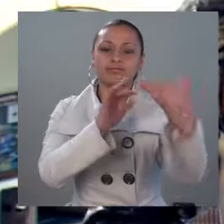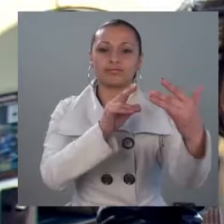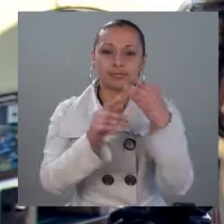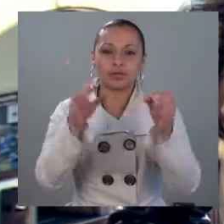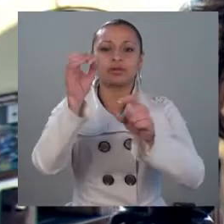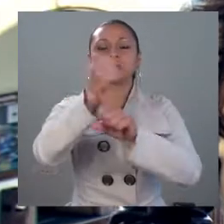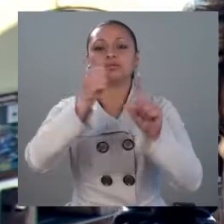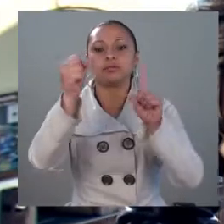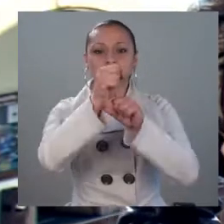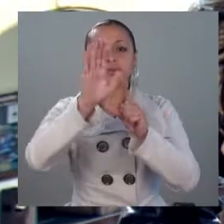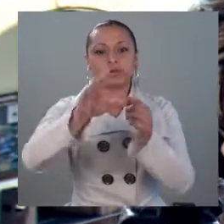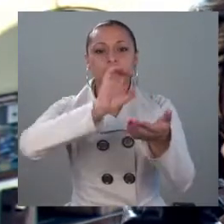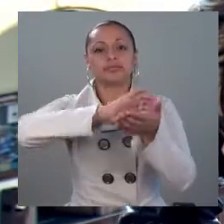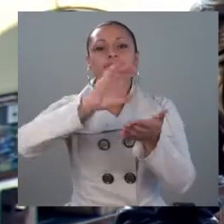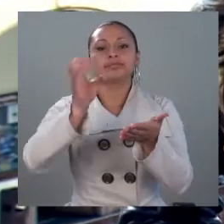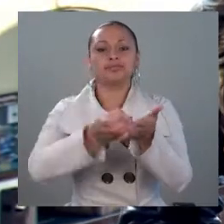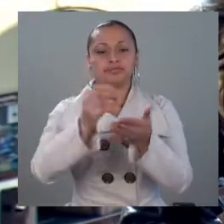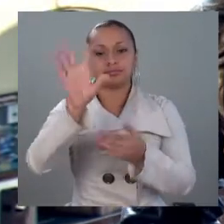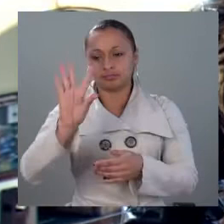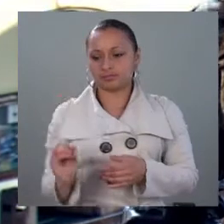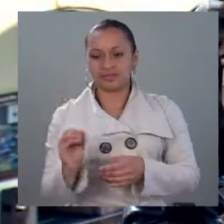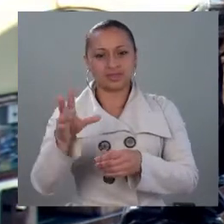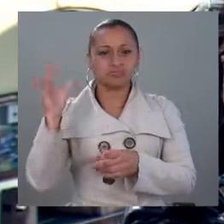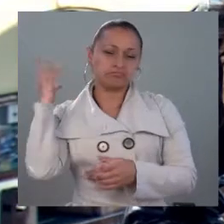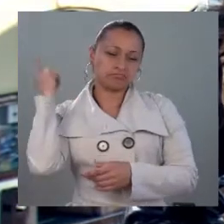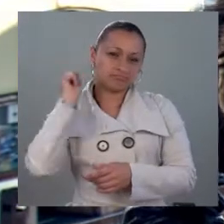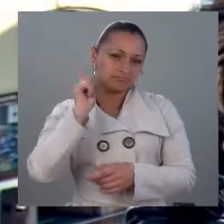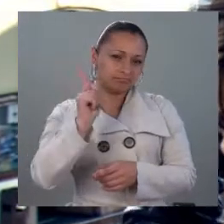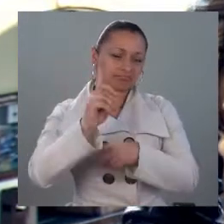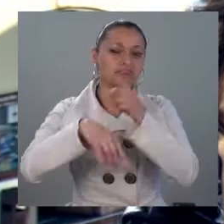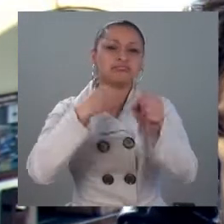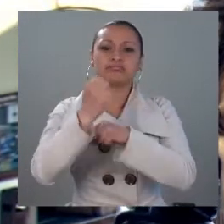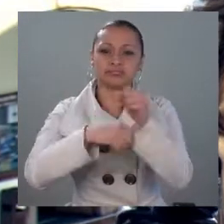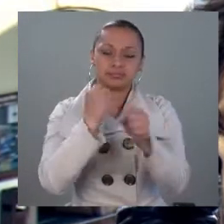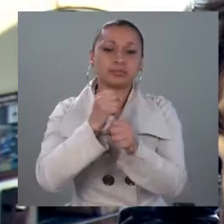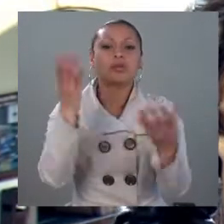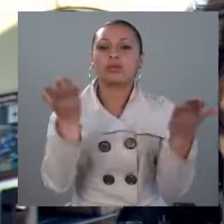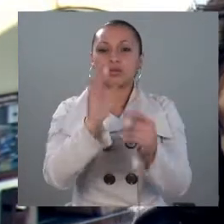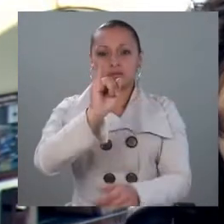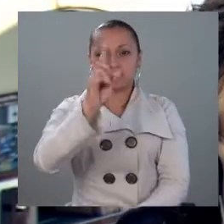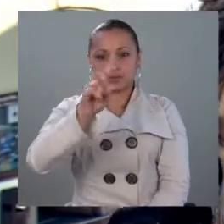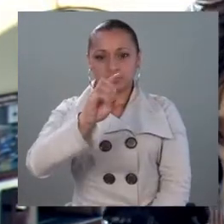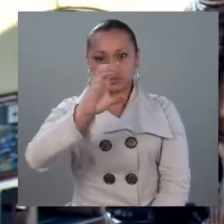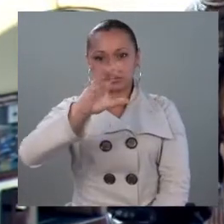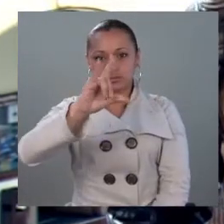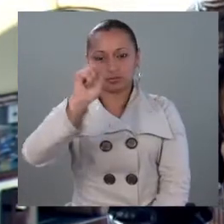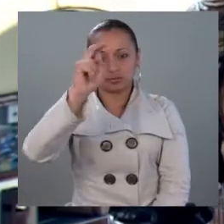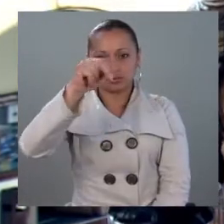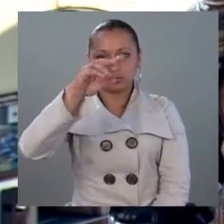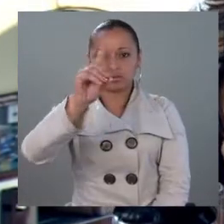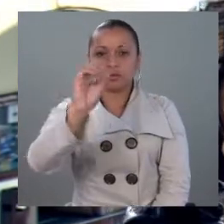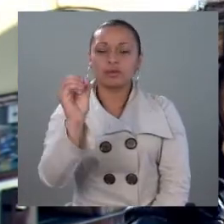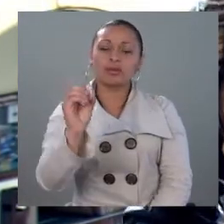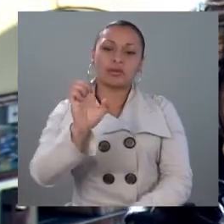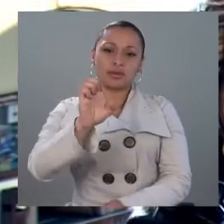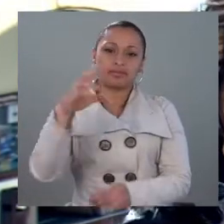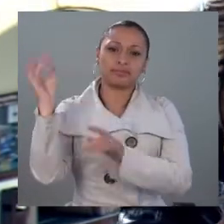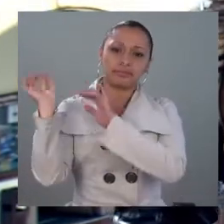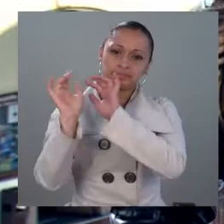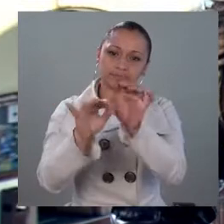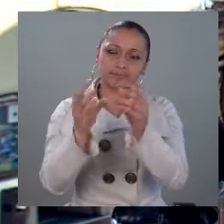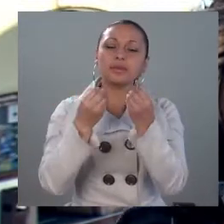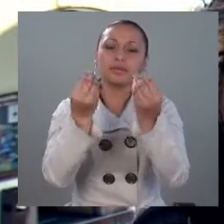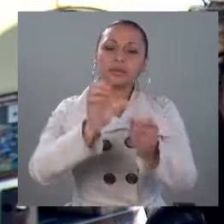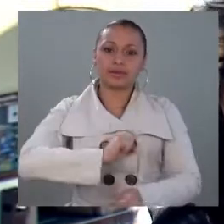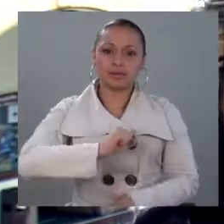En medio de los conflictos sociales que afronta el Pacífico desde hace décadas, Santa Bárbara y Escuende fue escenario de la unión de voluntades por la